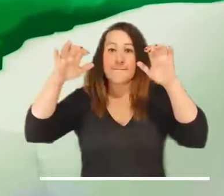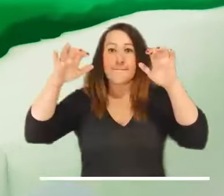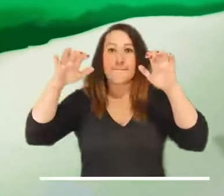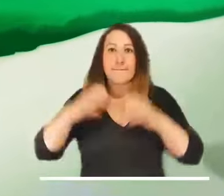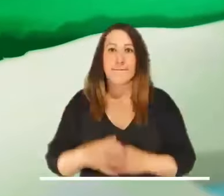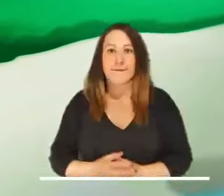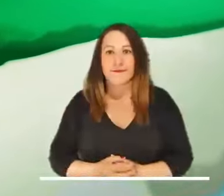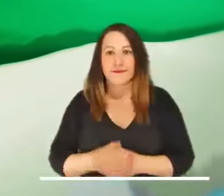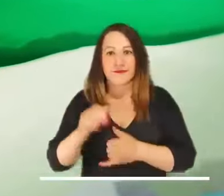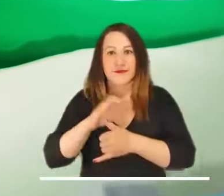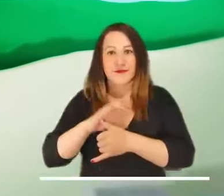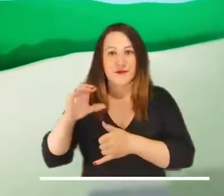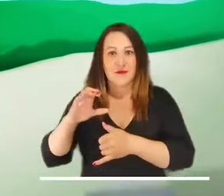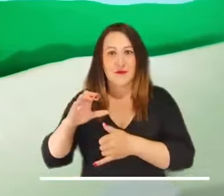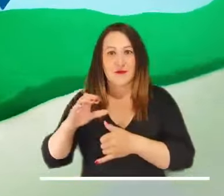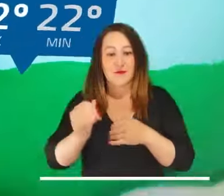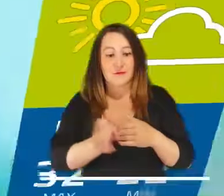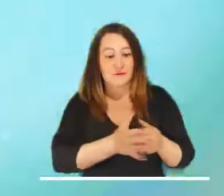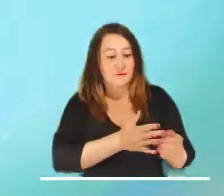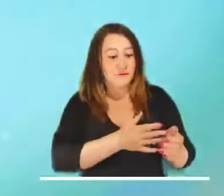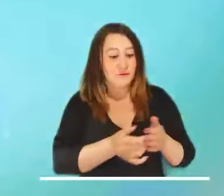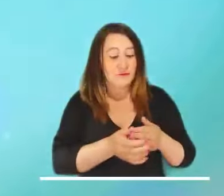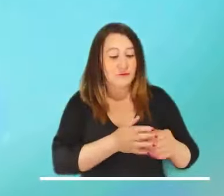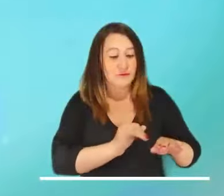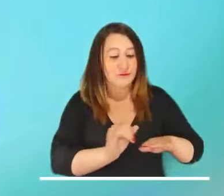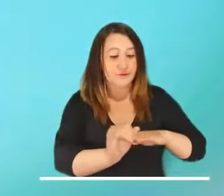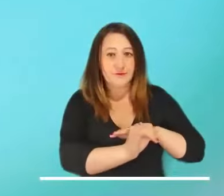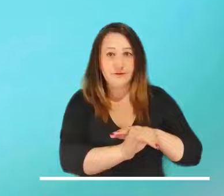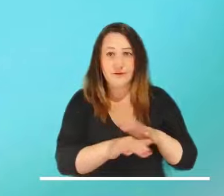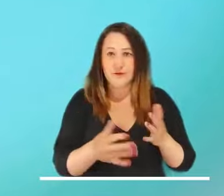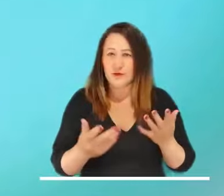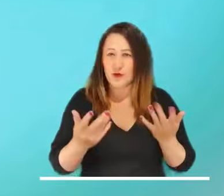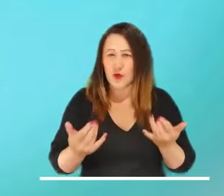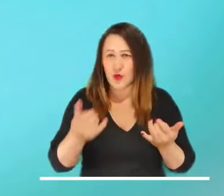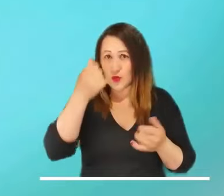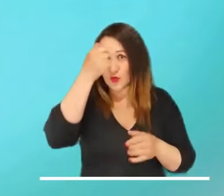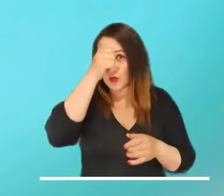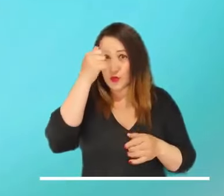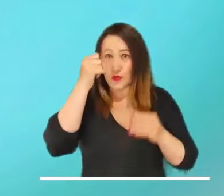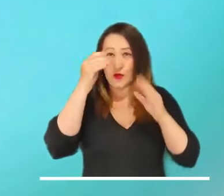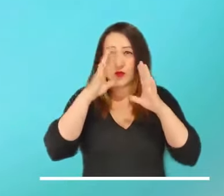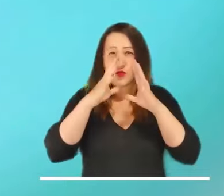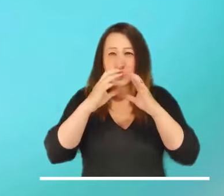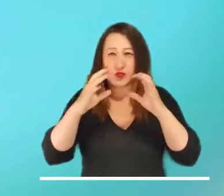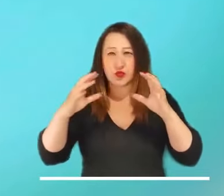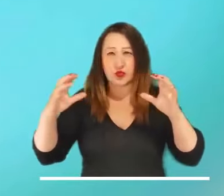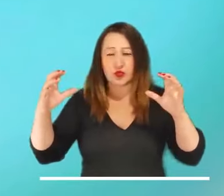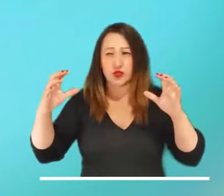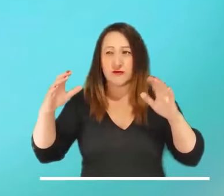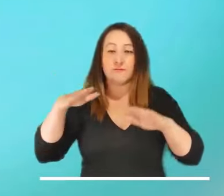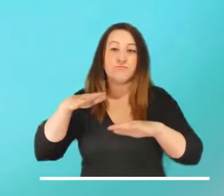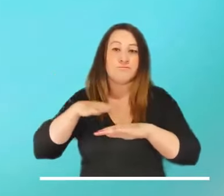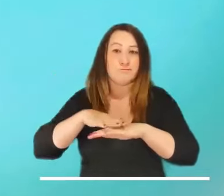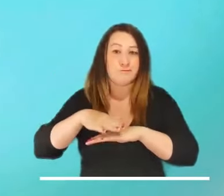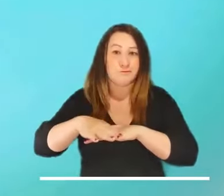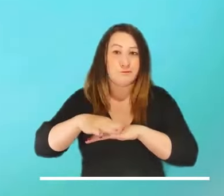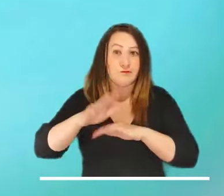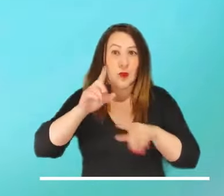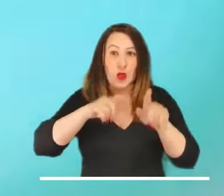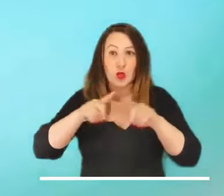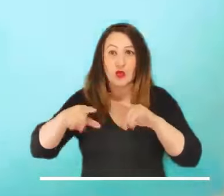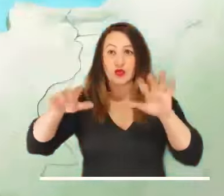de San Andrés y Providencia, el domingo inicia con varios sistemas nublados en el cielo que podrían desencadenar